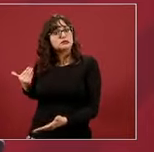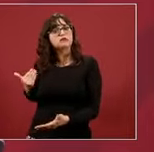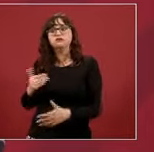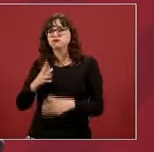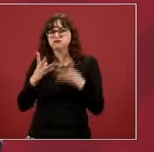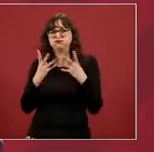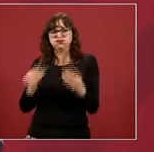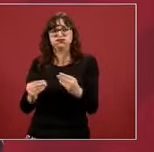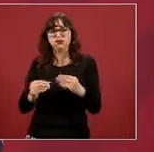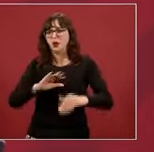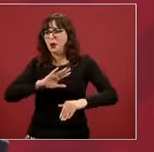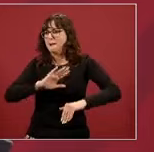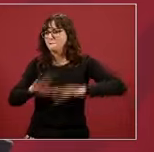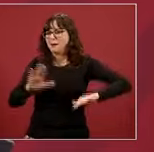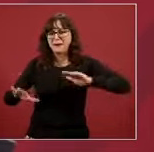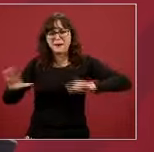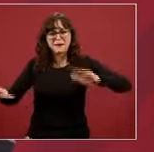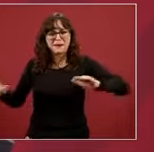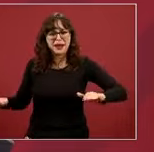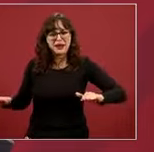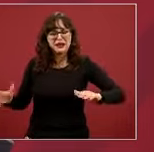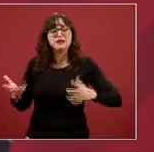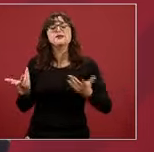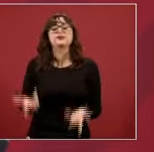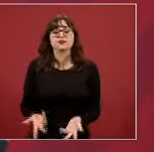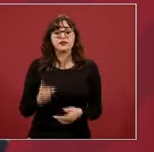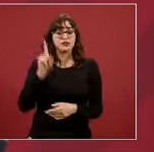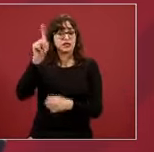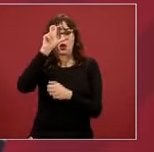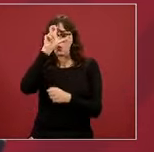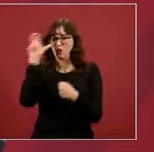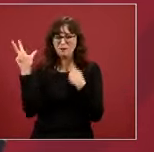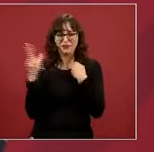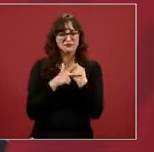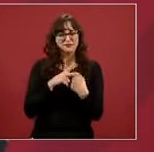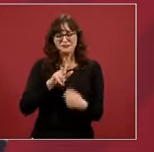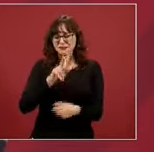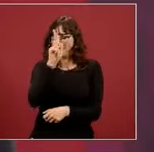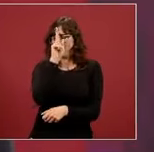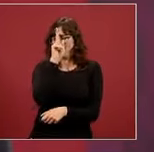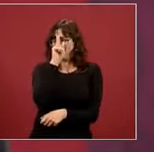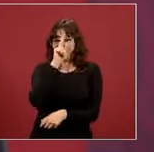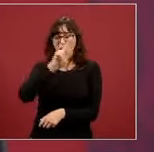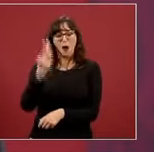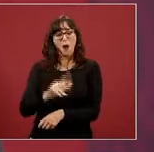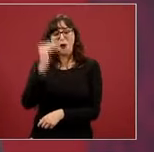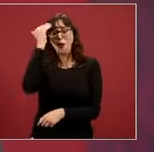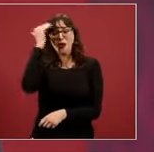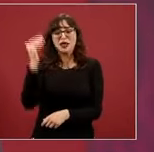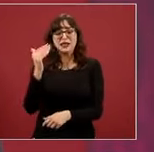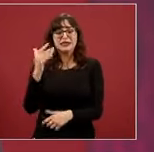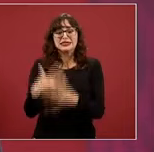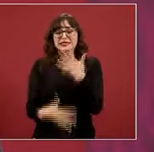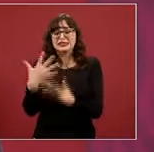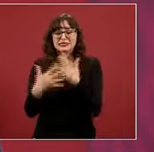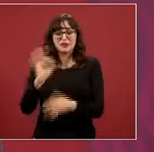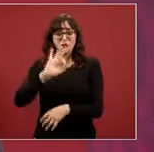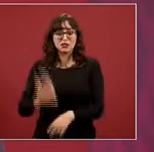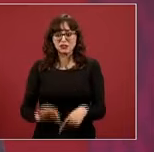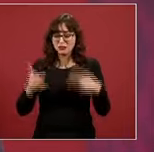meses de la epidemia en Europa. En la mayoría de los países europeos se llegaron a letalidades superiores a 15%.